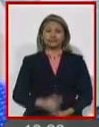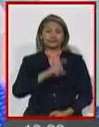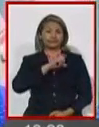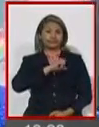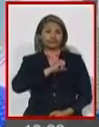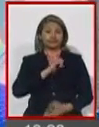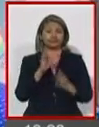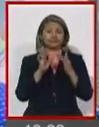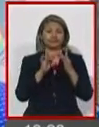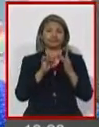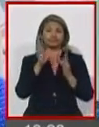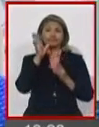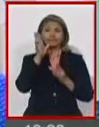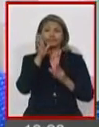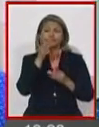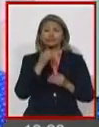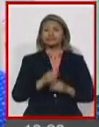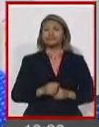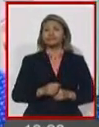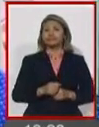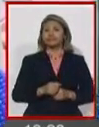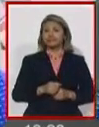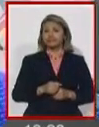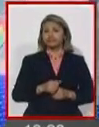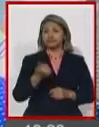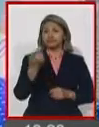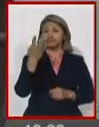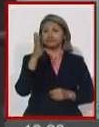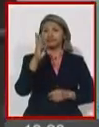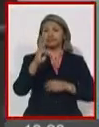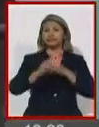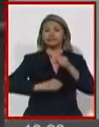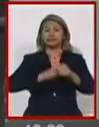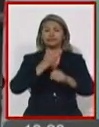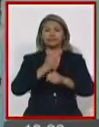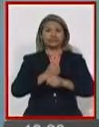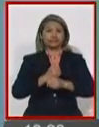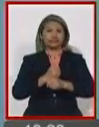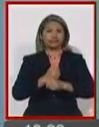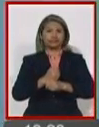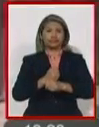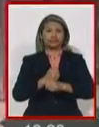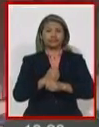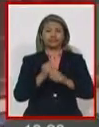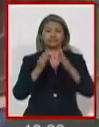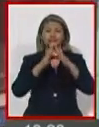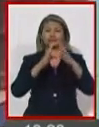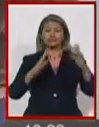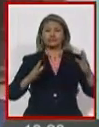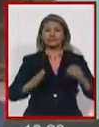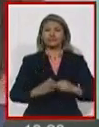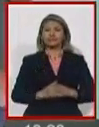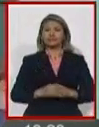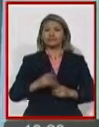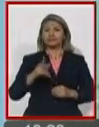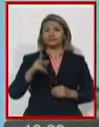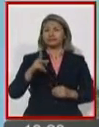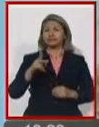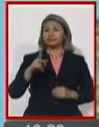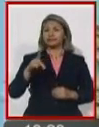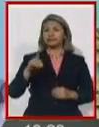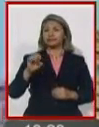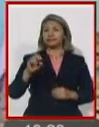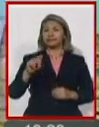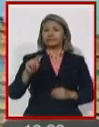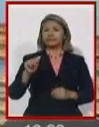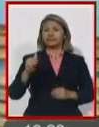llega, toma contacto. La madre sería una menor de 16 años y está domiciliada entre Pentaguazú y Monte